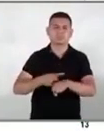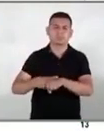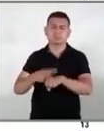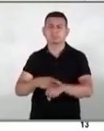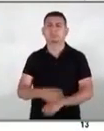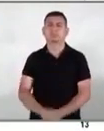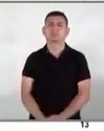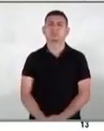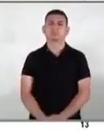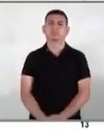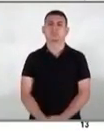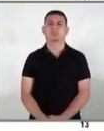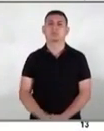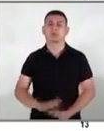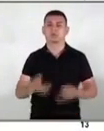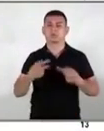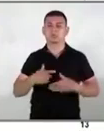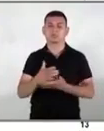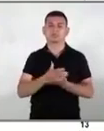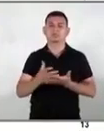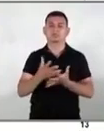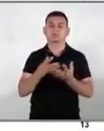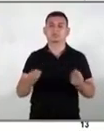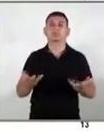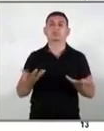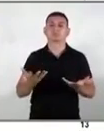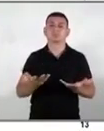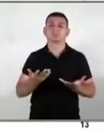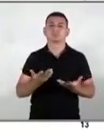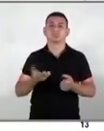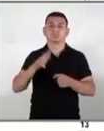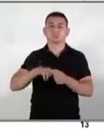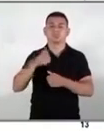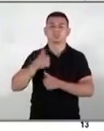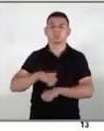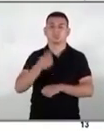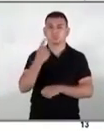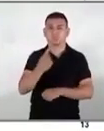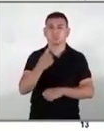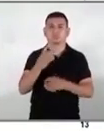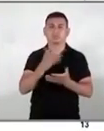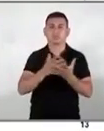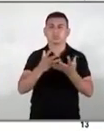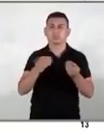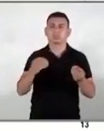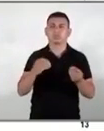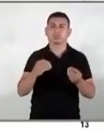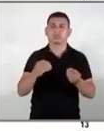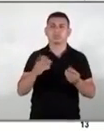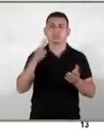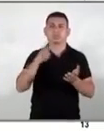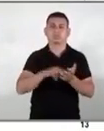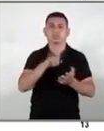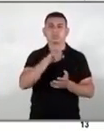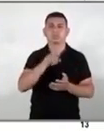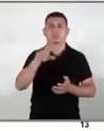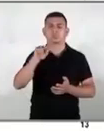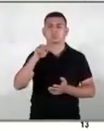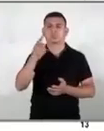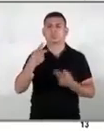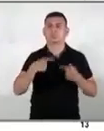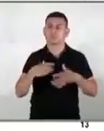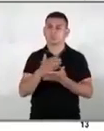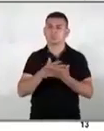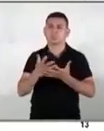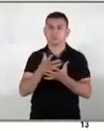En relación a los casos recuperados, tenemos que la jurisdicción sanitaria número 1 tiene 2,181